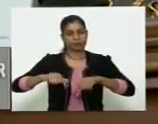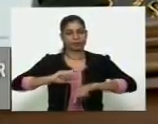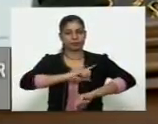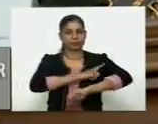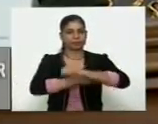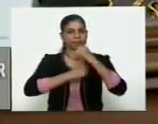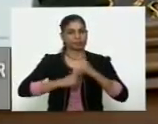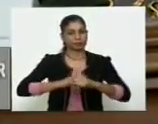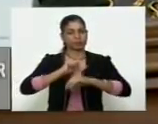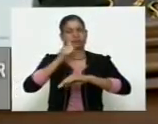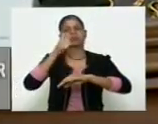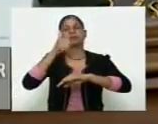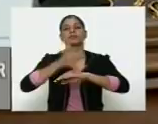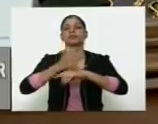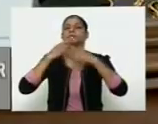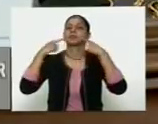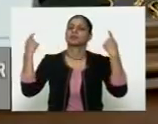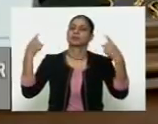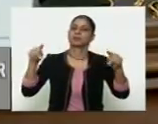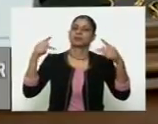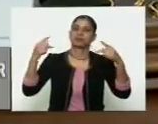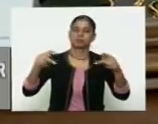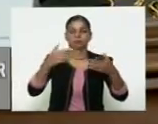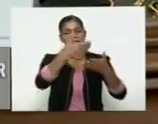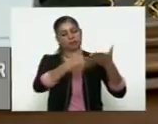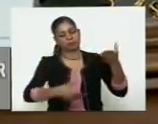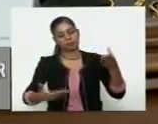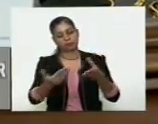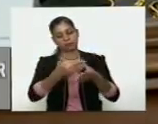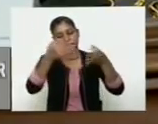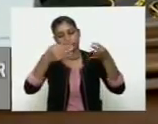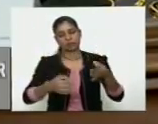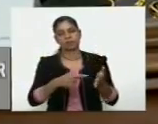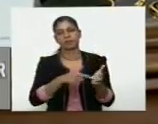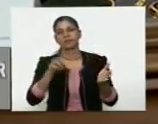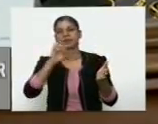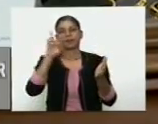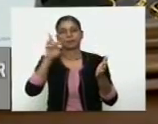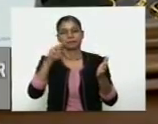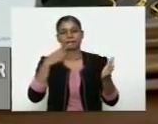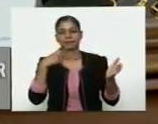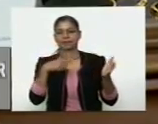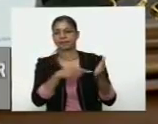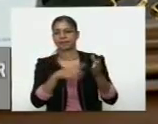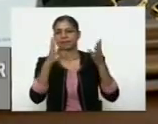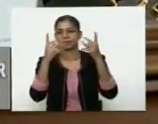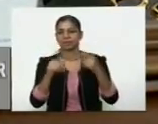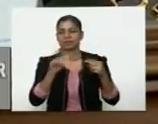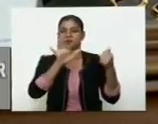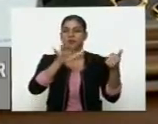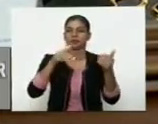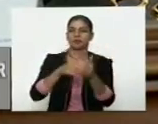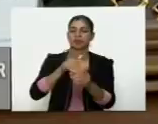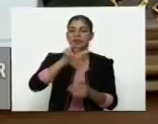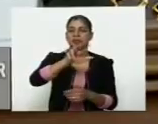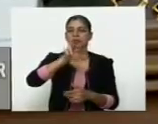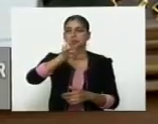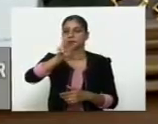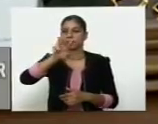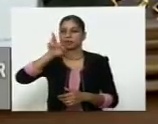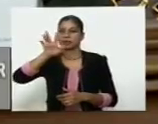soberano y publicada en la Gaceta Oficial de la República Bolivariana de Venezuela, número